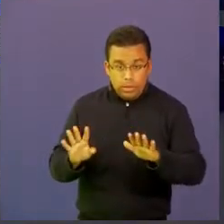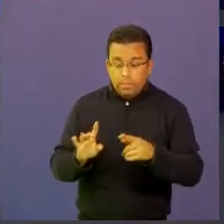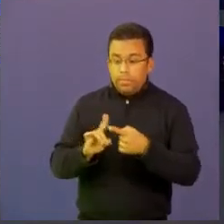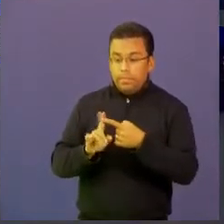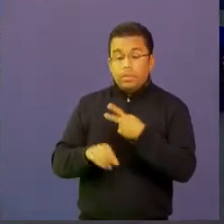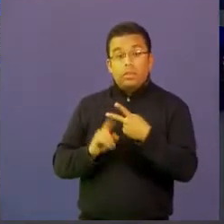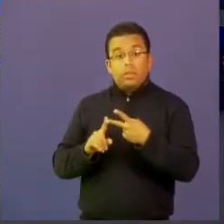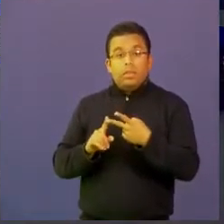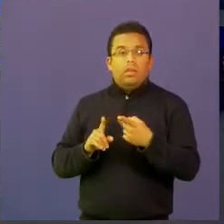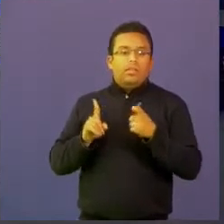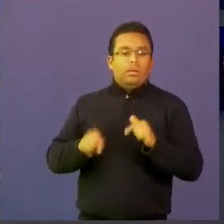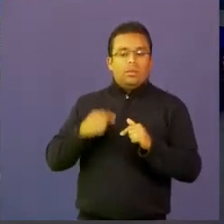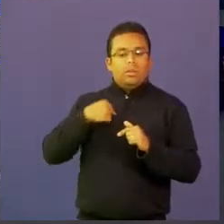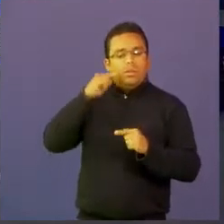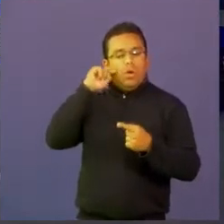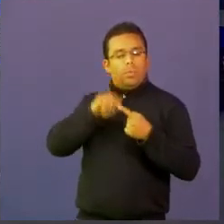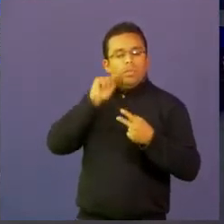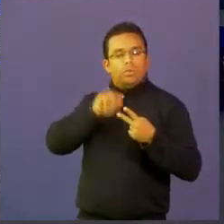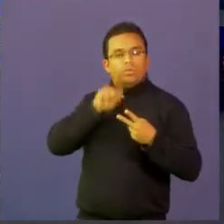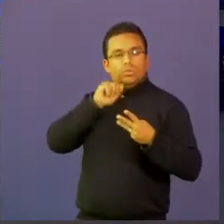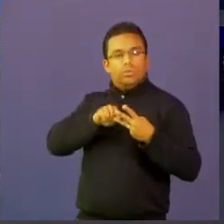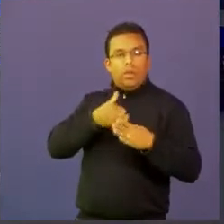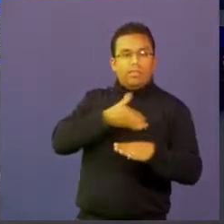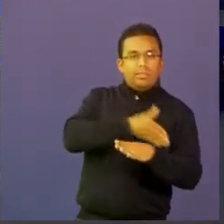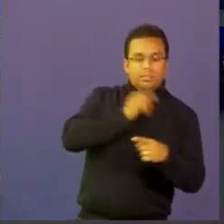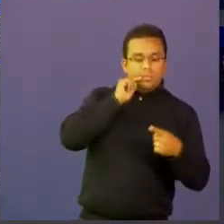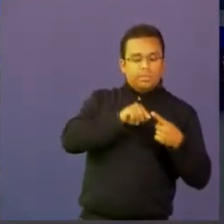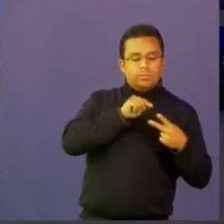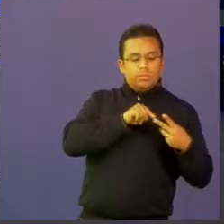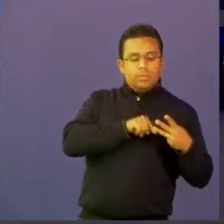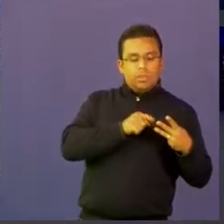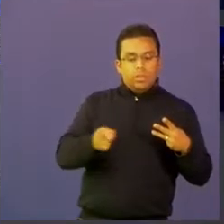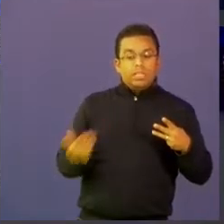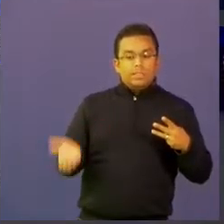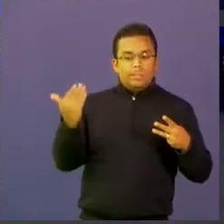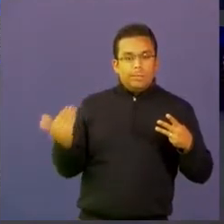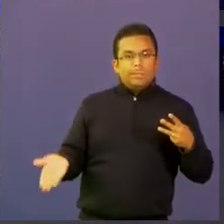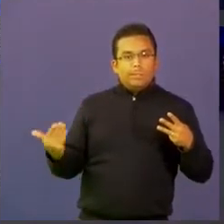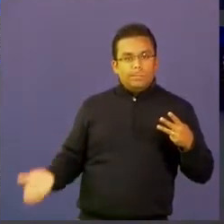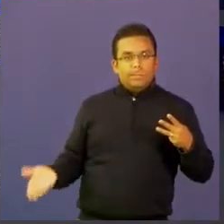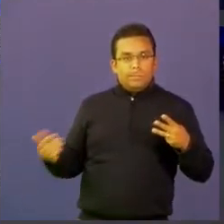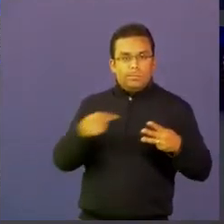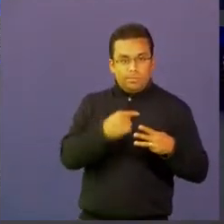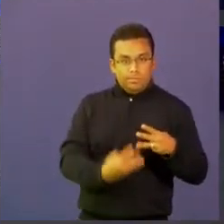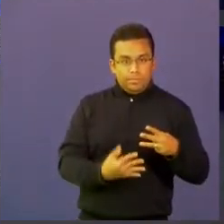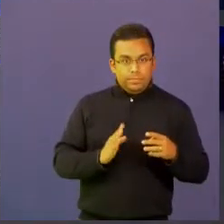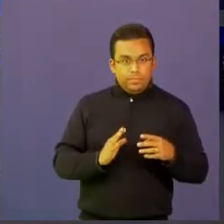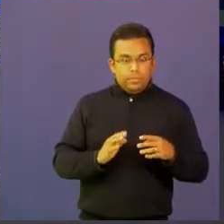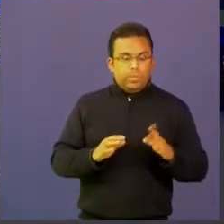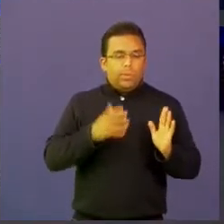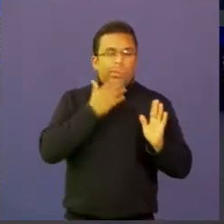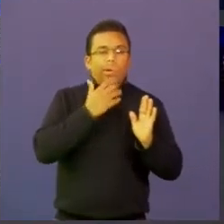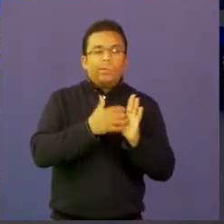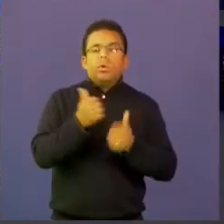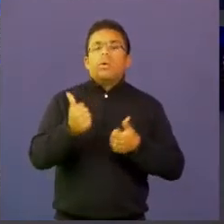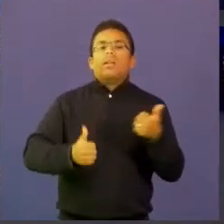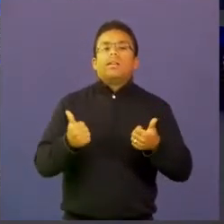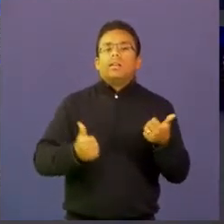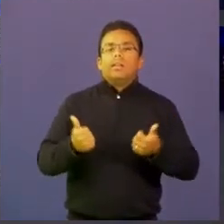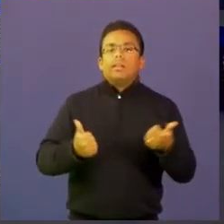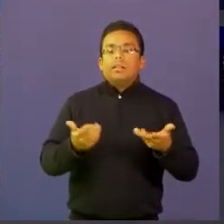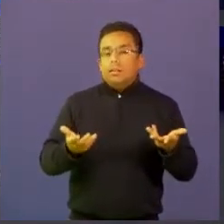pues todo el mundo va a ir en la misma dirección les tengo un ejemplo de actividades que se puede hacer y que creo